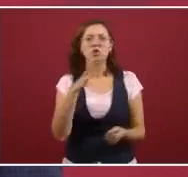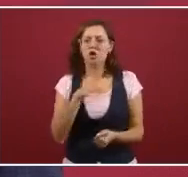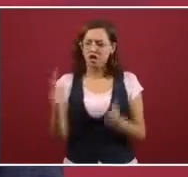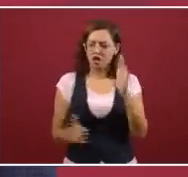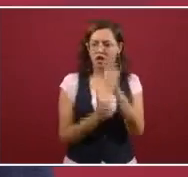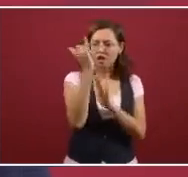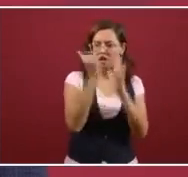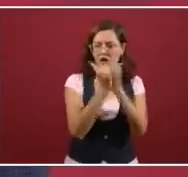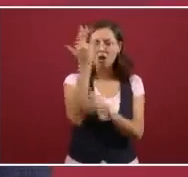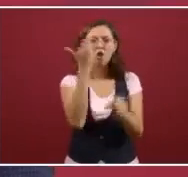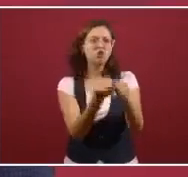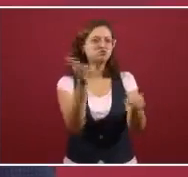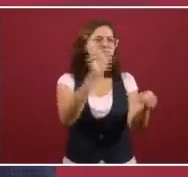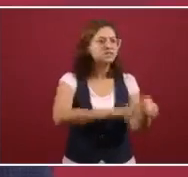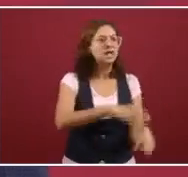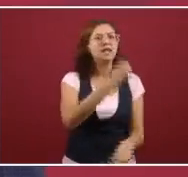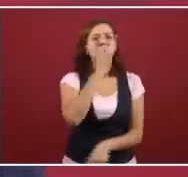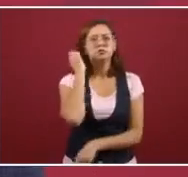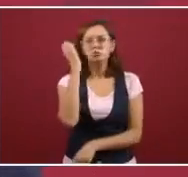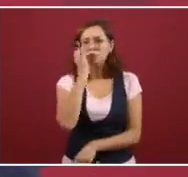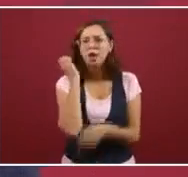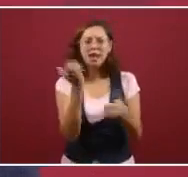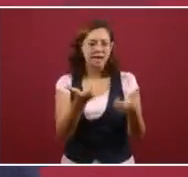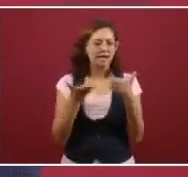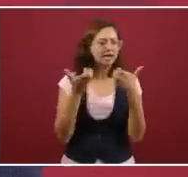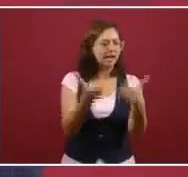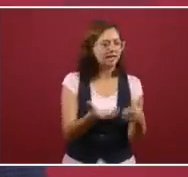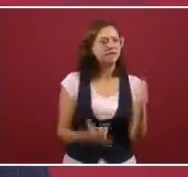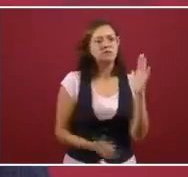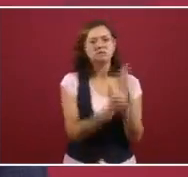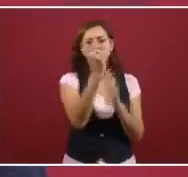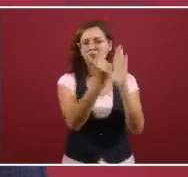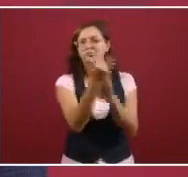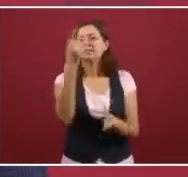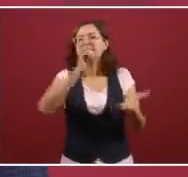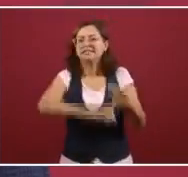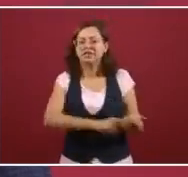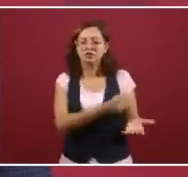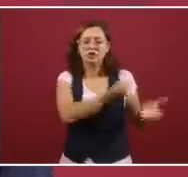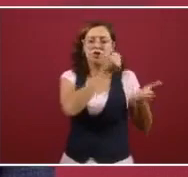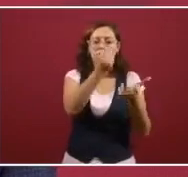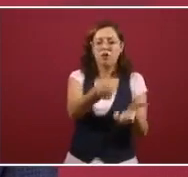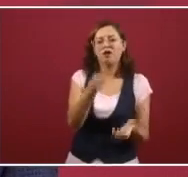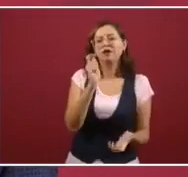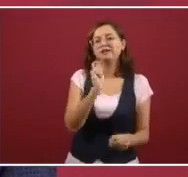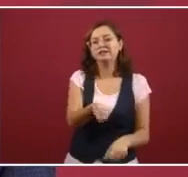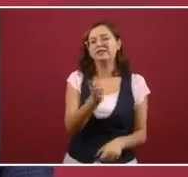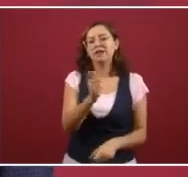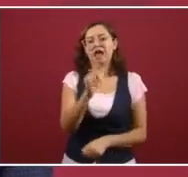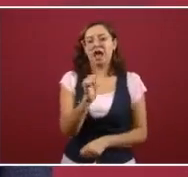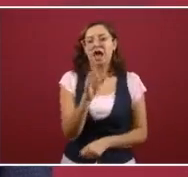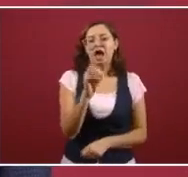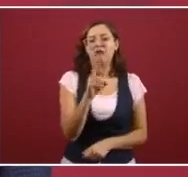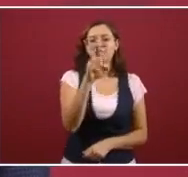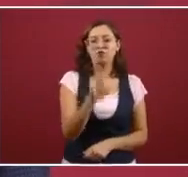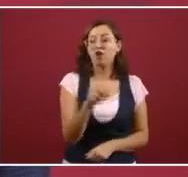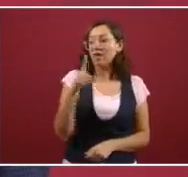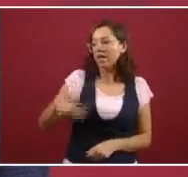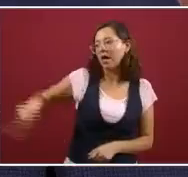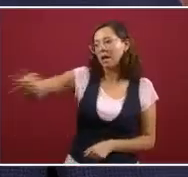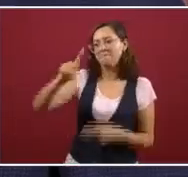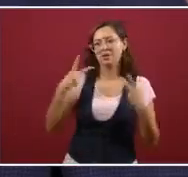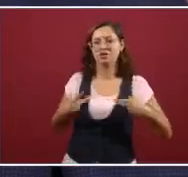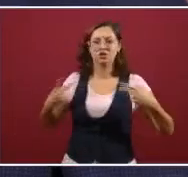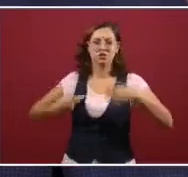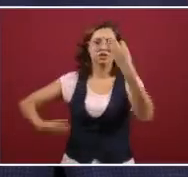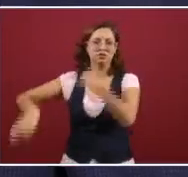hospitales, escuelas, que se construyen con los recursos de todos los mexicanos. Nos volvemos